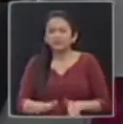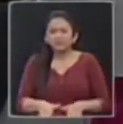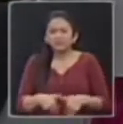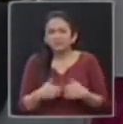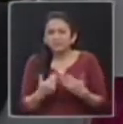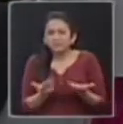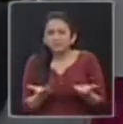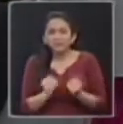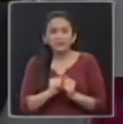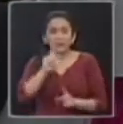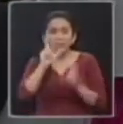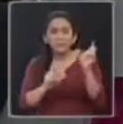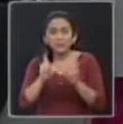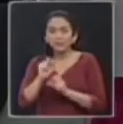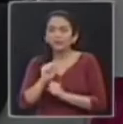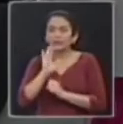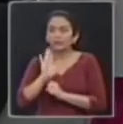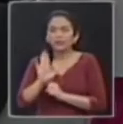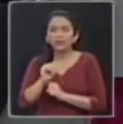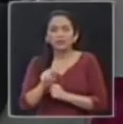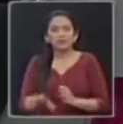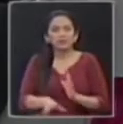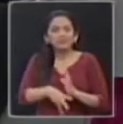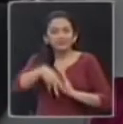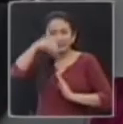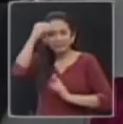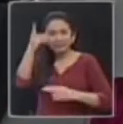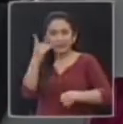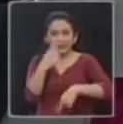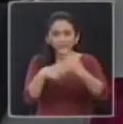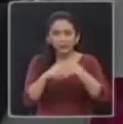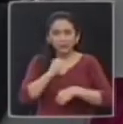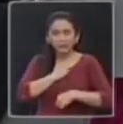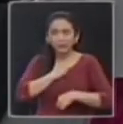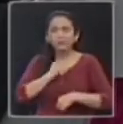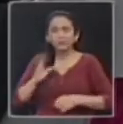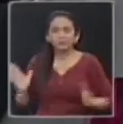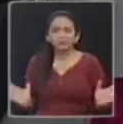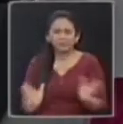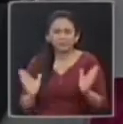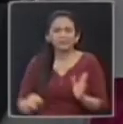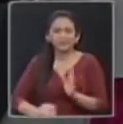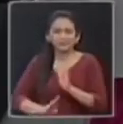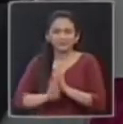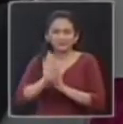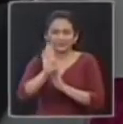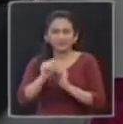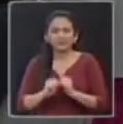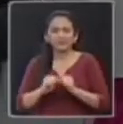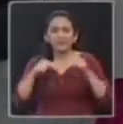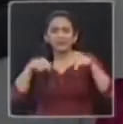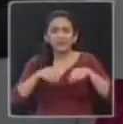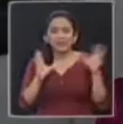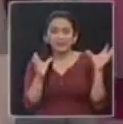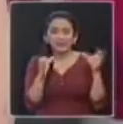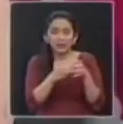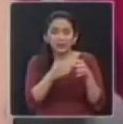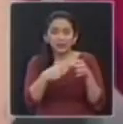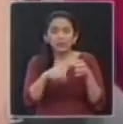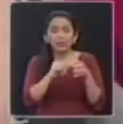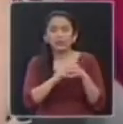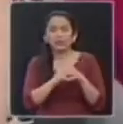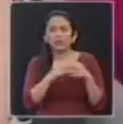incentivará a los emprendedores con potencial. Su presidenta ejecutiva, presidenta de Mucho Mejor Hecho en Ecuador, Mónica Malo, ella